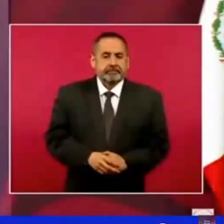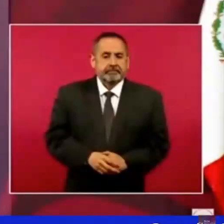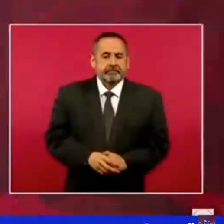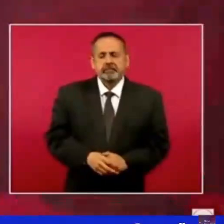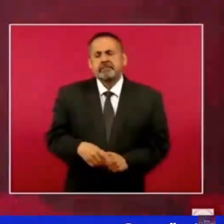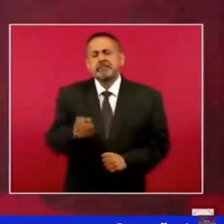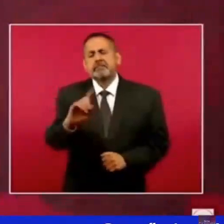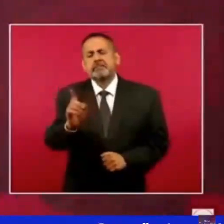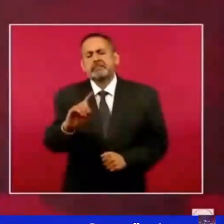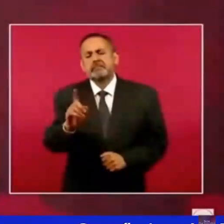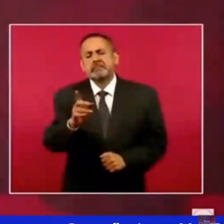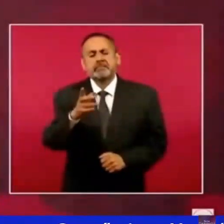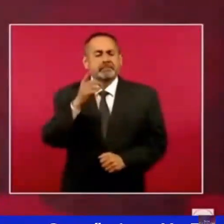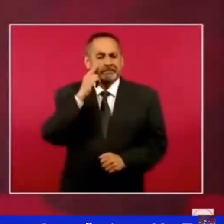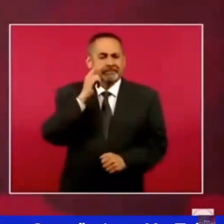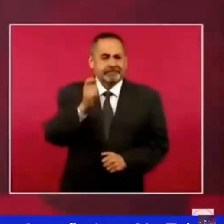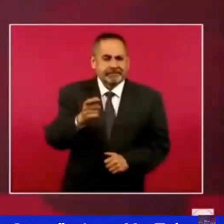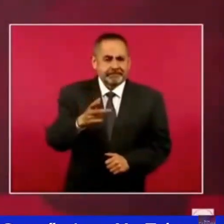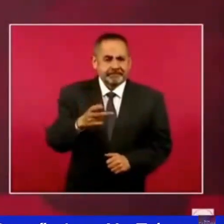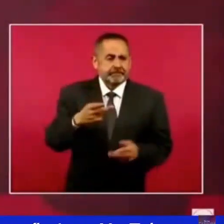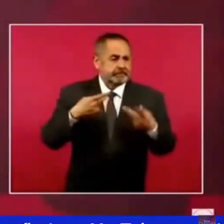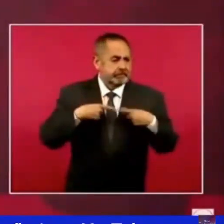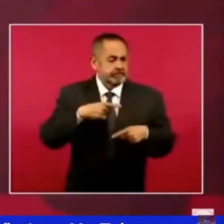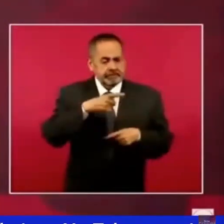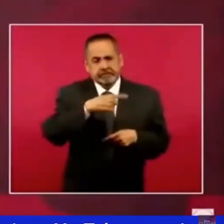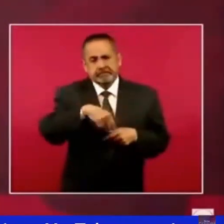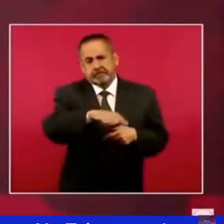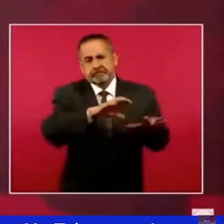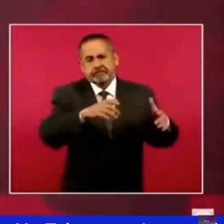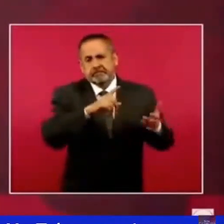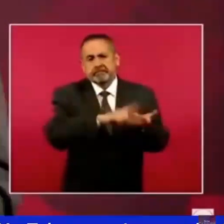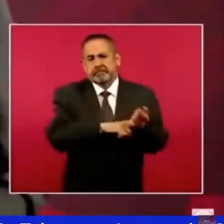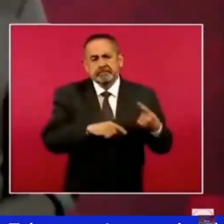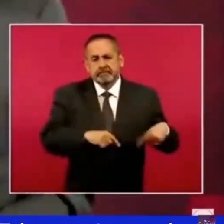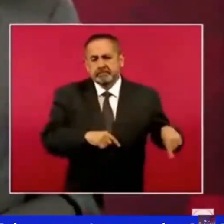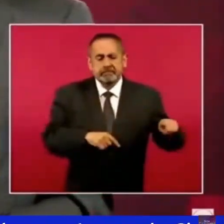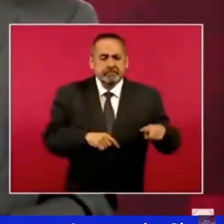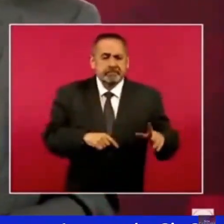No es gente que de una u otra manera